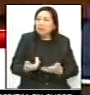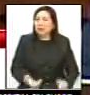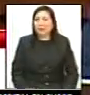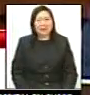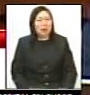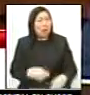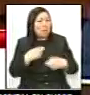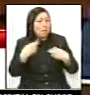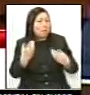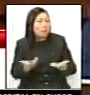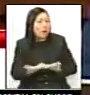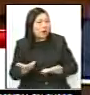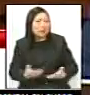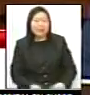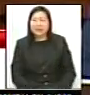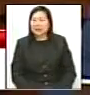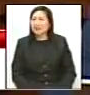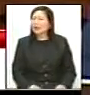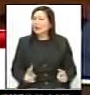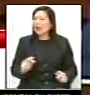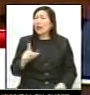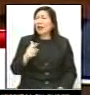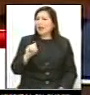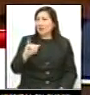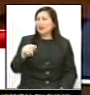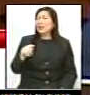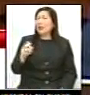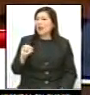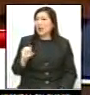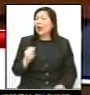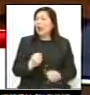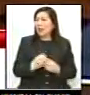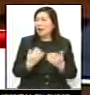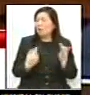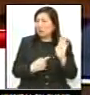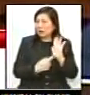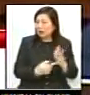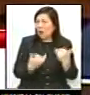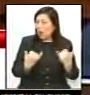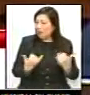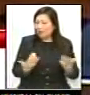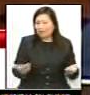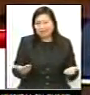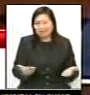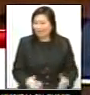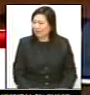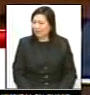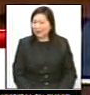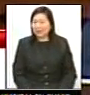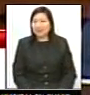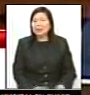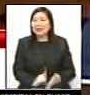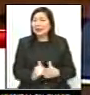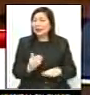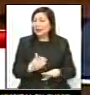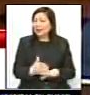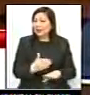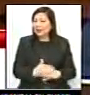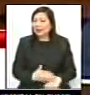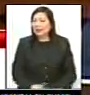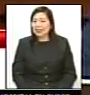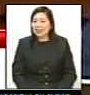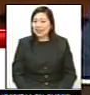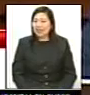campañas políticas. El tema del lavallato que han presentado el día de hoy, y estos días que se ha desarrollado,